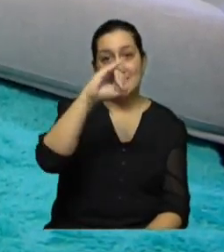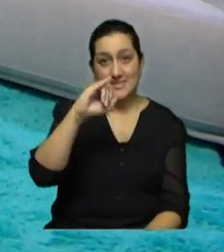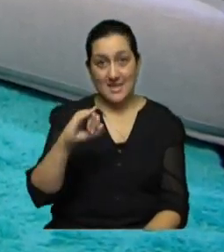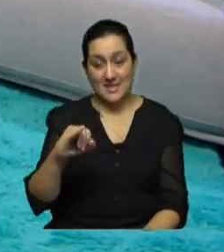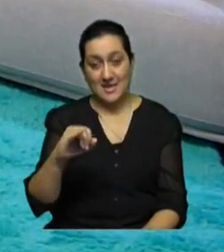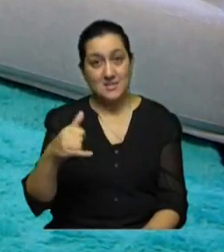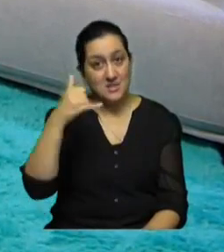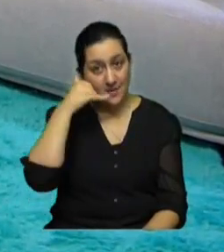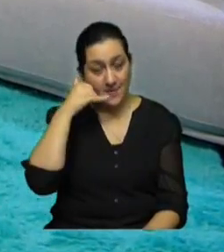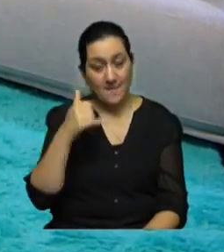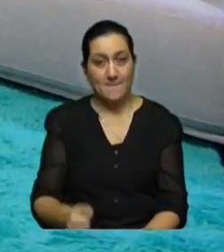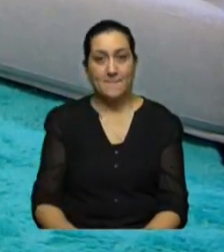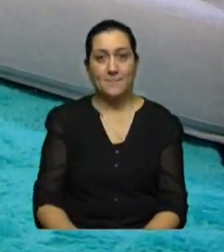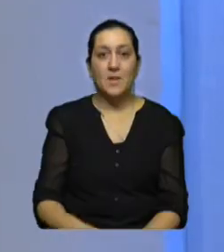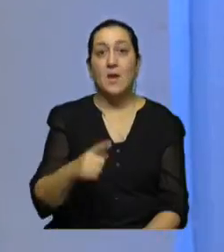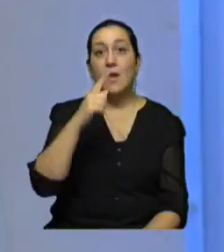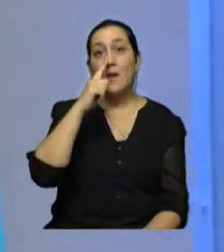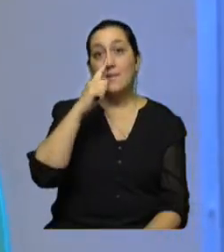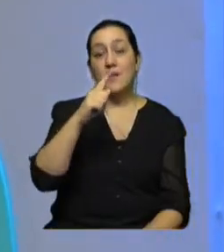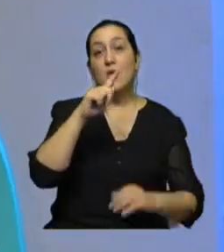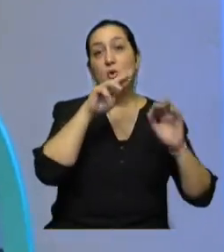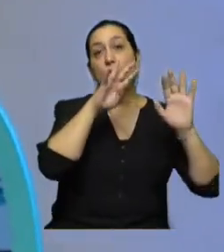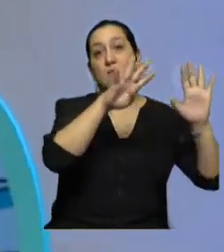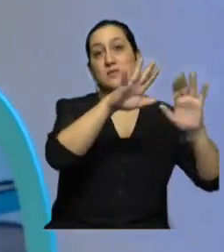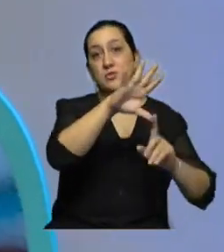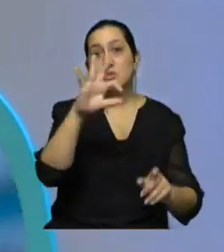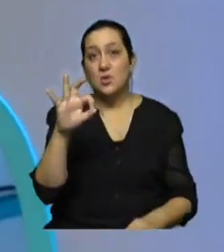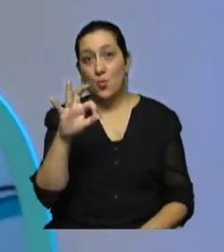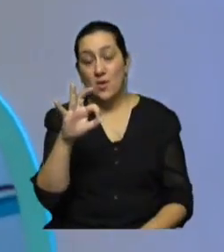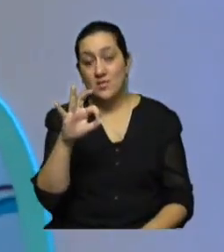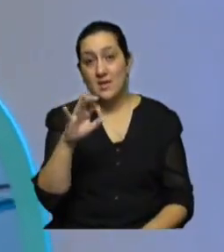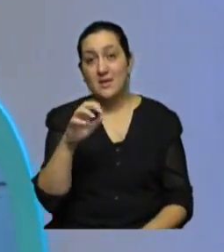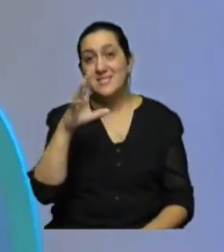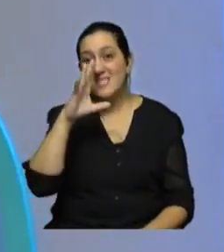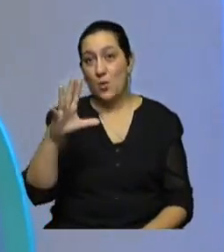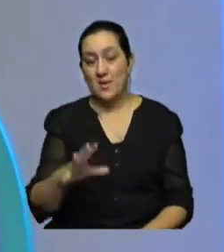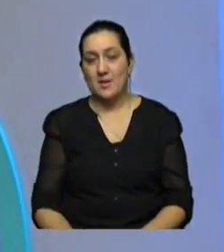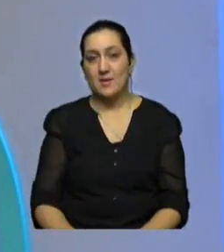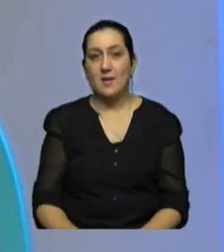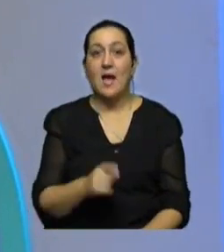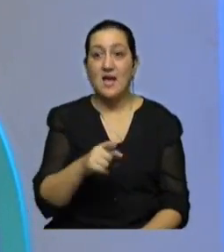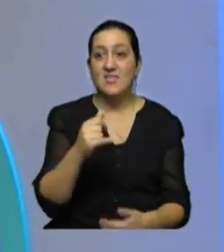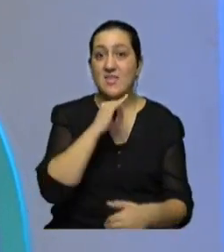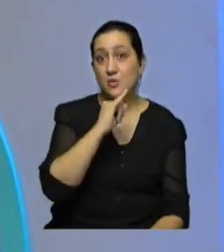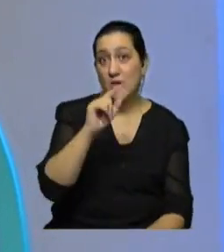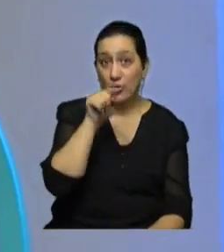5000 entonces. Si no, 1950-5000, Central de Radio. Y ahí denuncias que tu